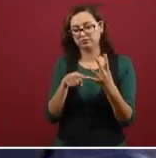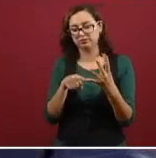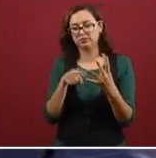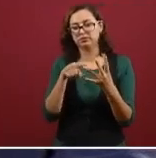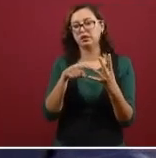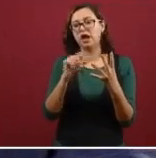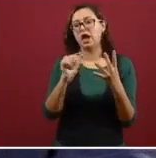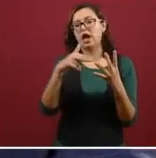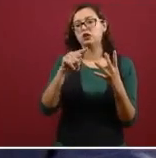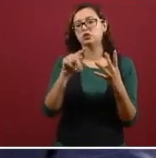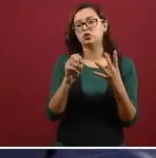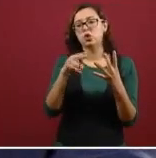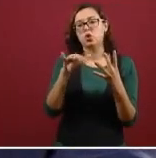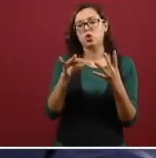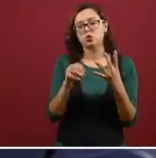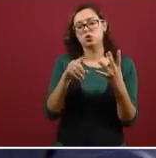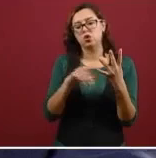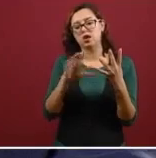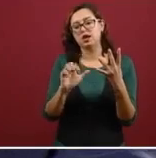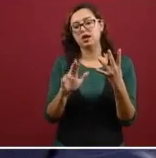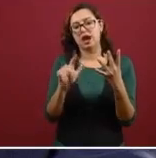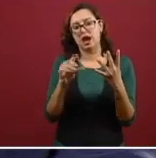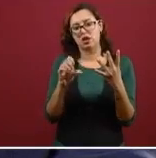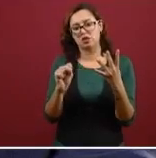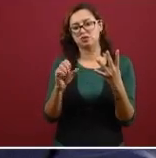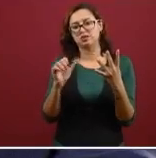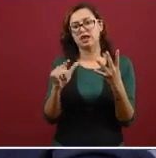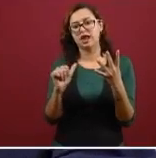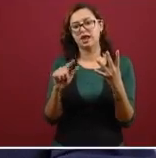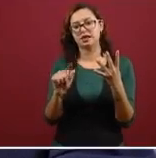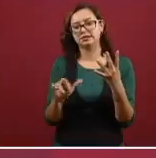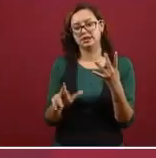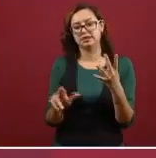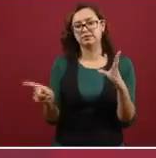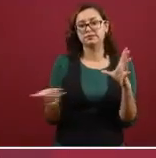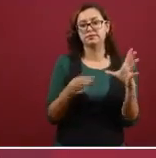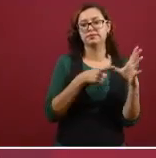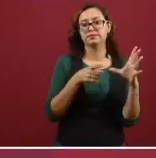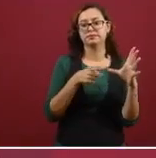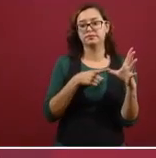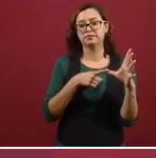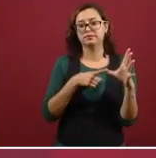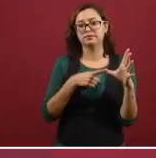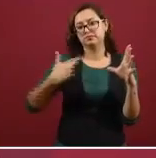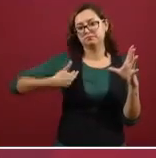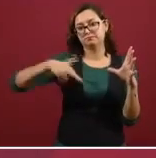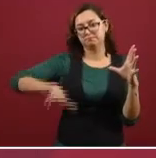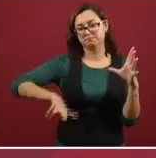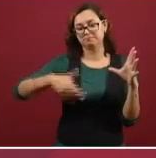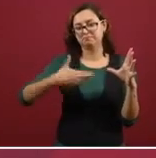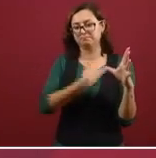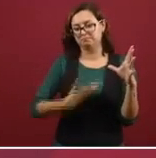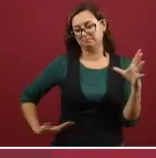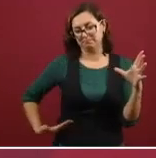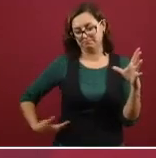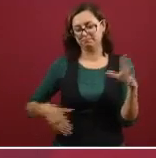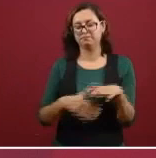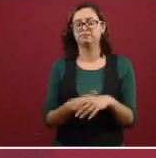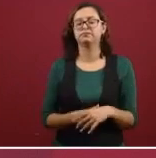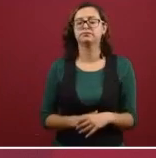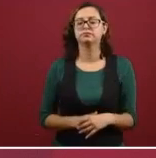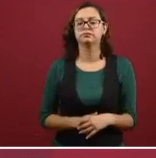Antonio del Valle y Carlos Salazar, y un representante de Presidencia,